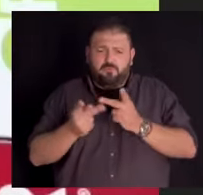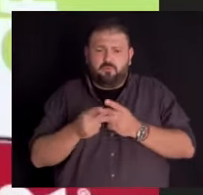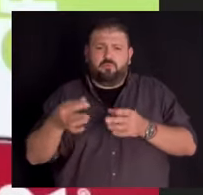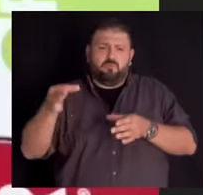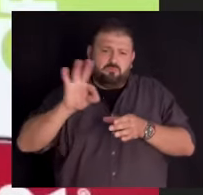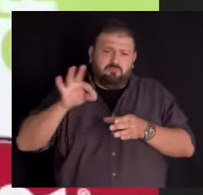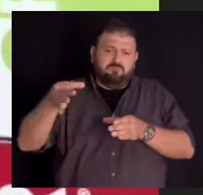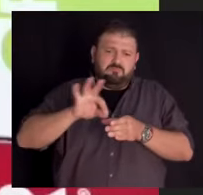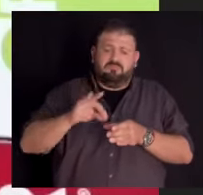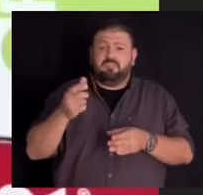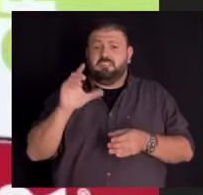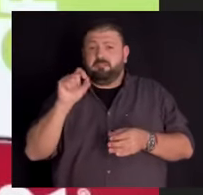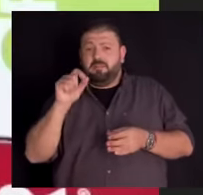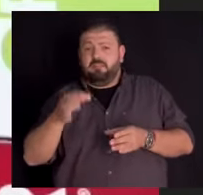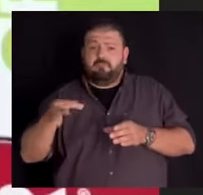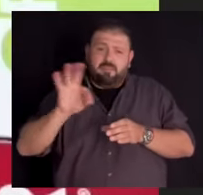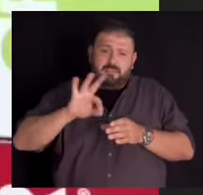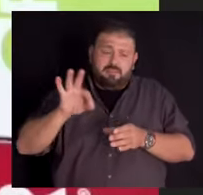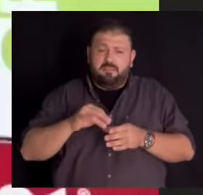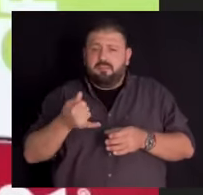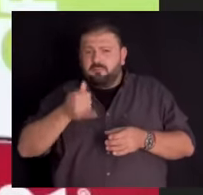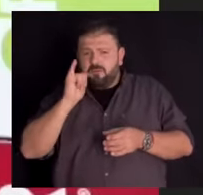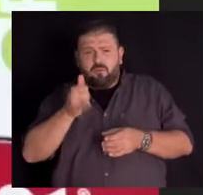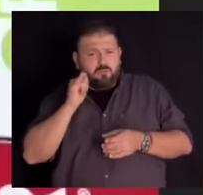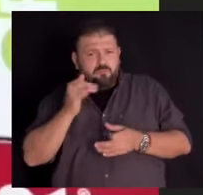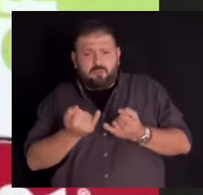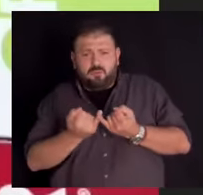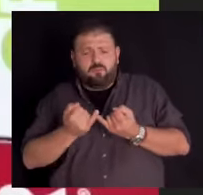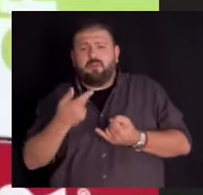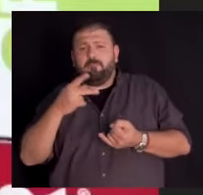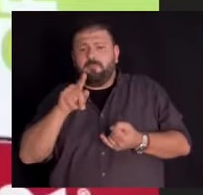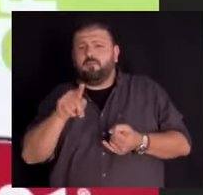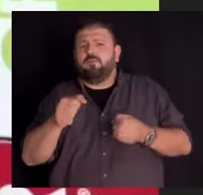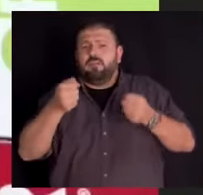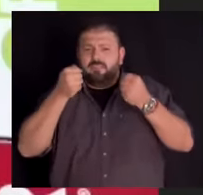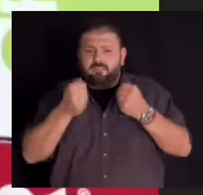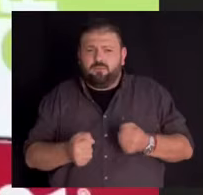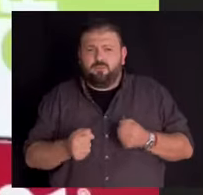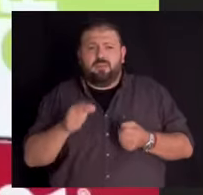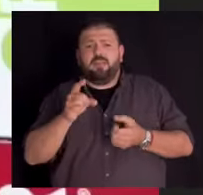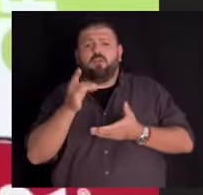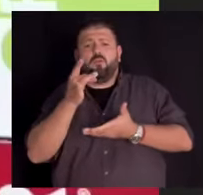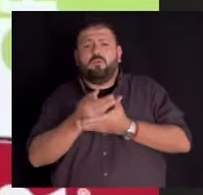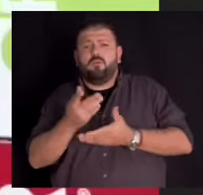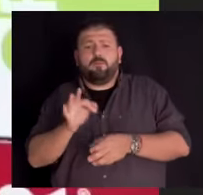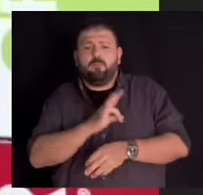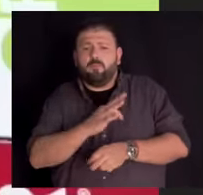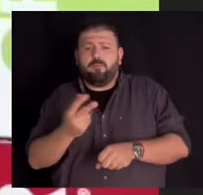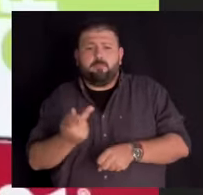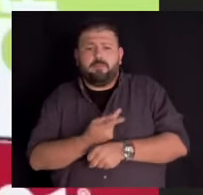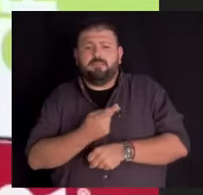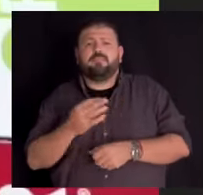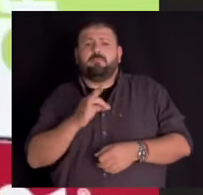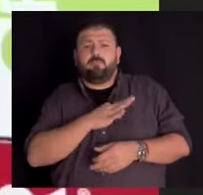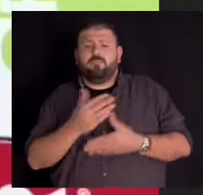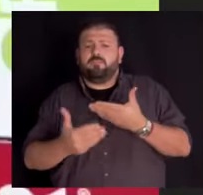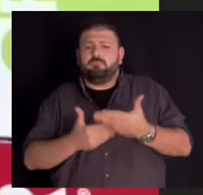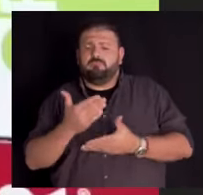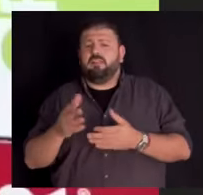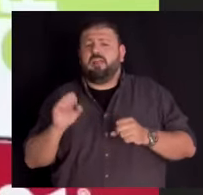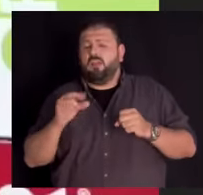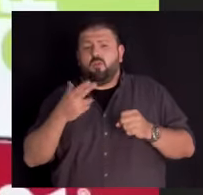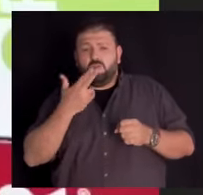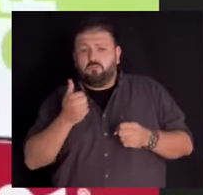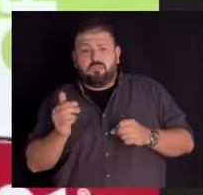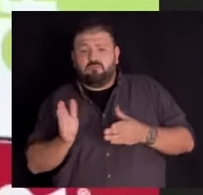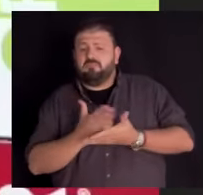20, me tomo 20. Puedes tener la plena seguridad que lo único que puede pasar es que lo que no utilice, pues lo vas a estar desechando. Ya